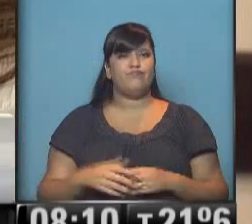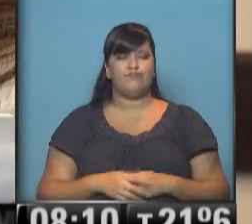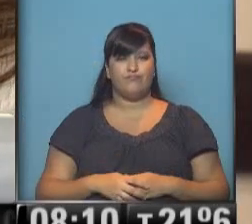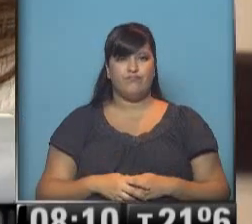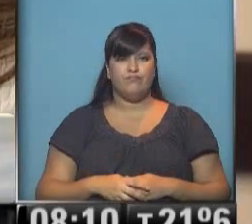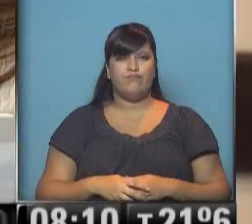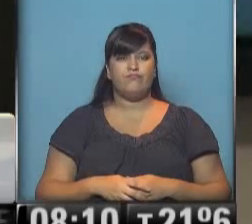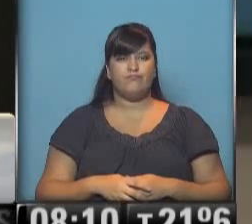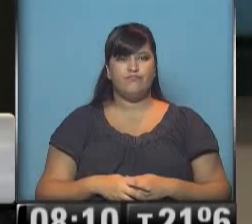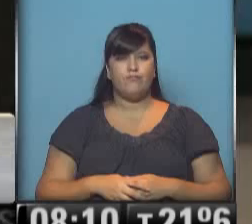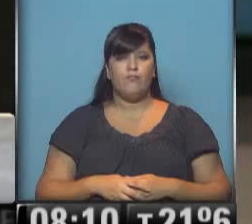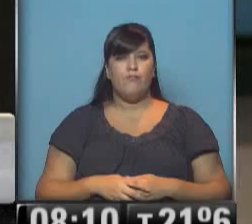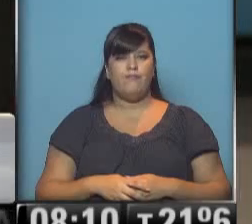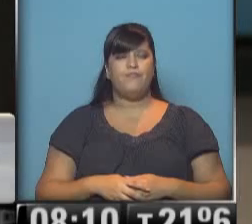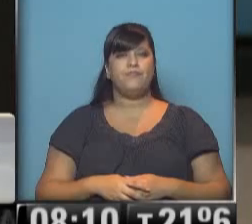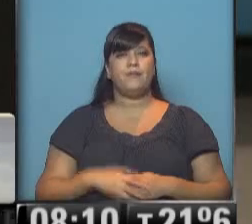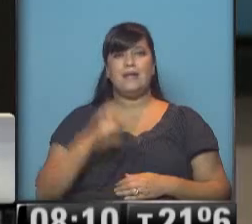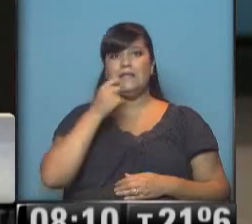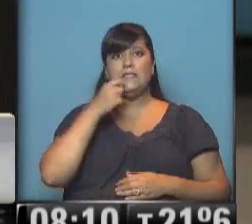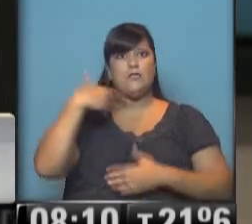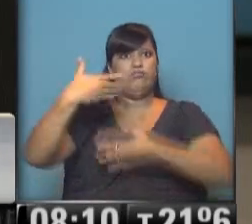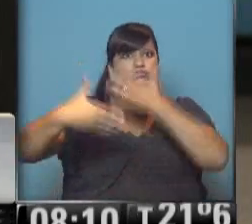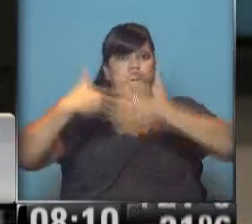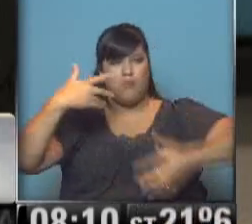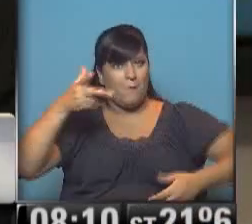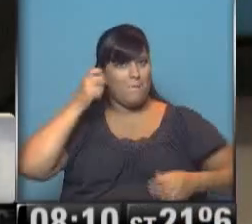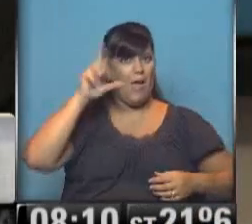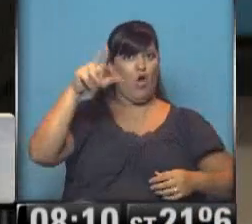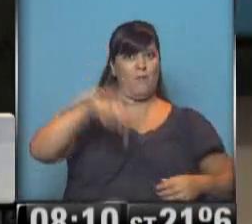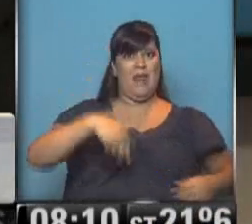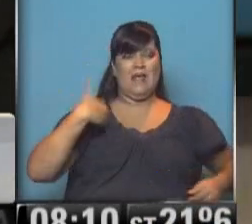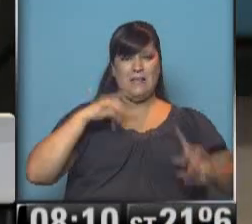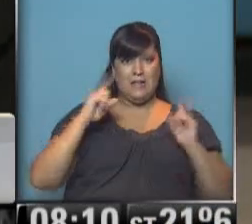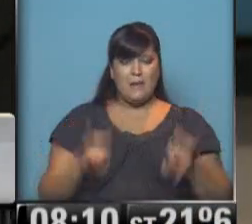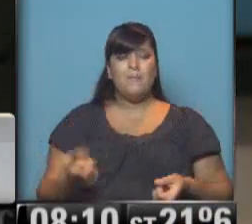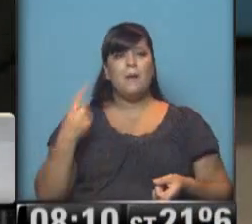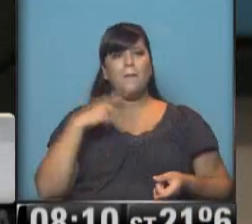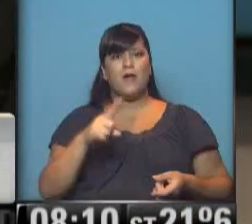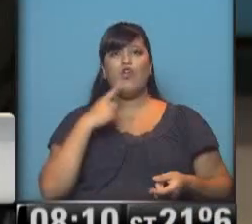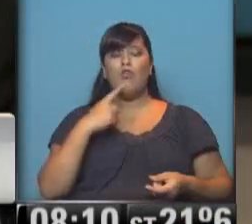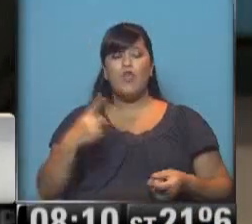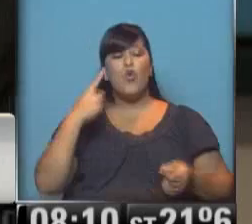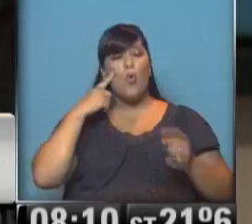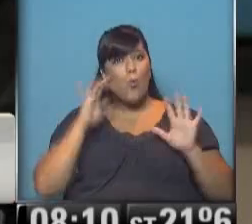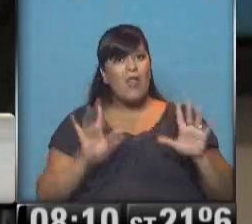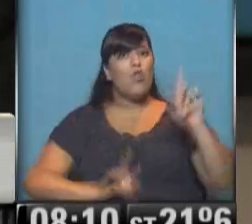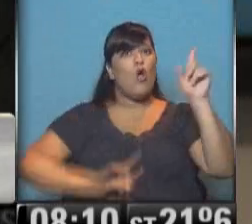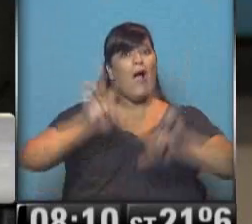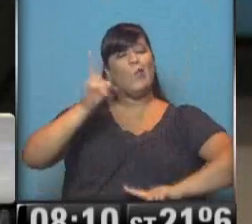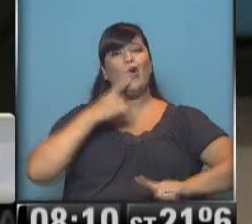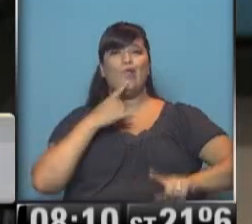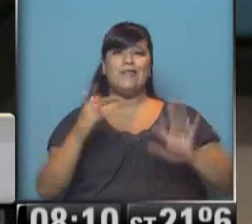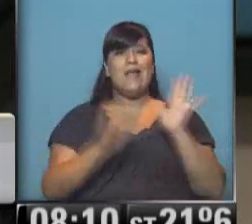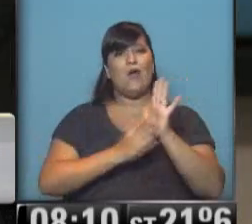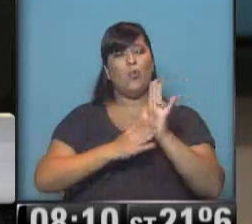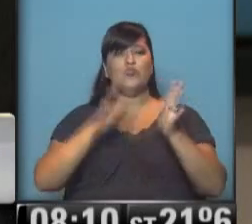está viendo ahora en brasil sobre todo si está se acelera pero señaló de cuidado con algunos que están utilizando como argumento el